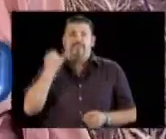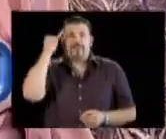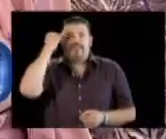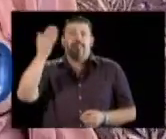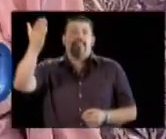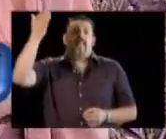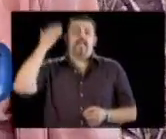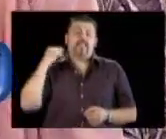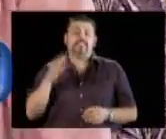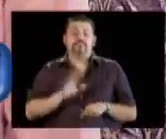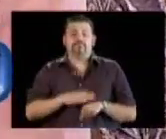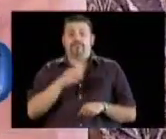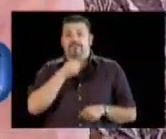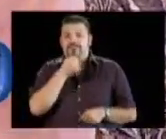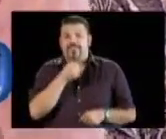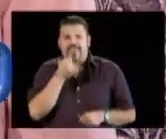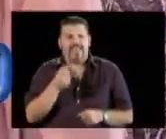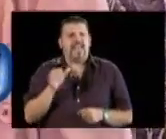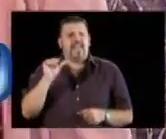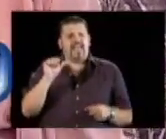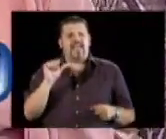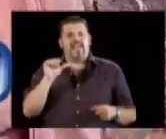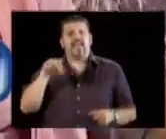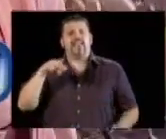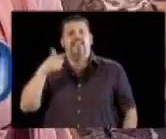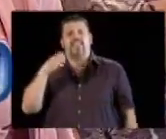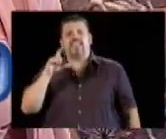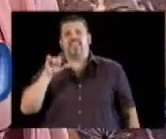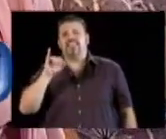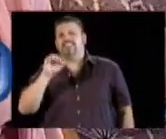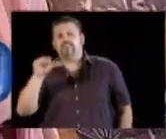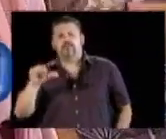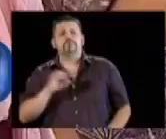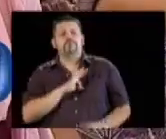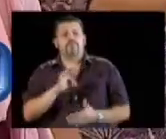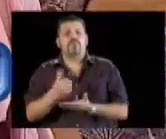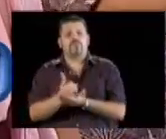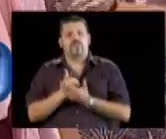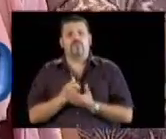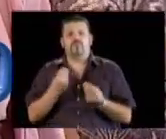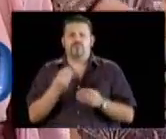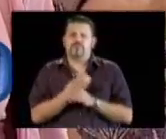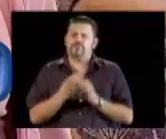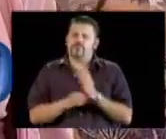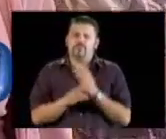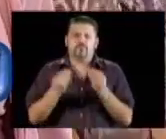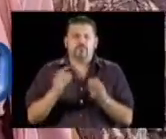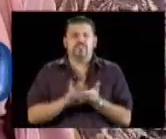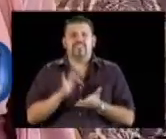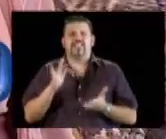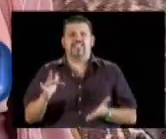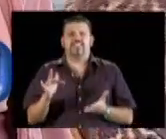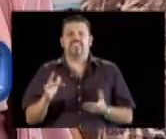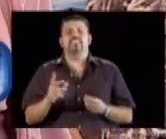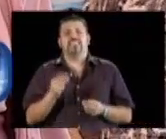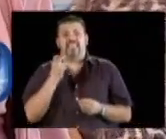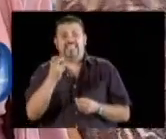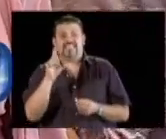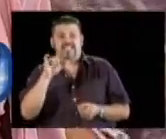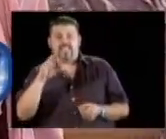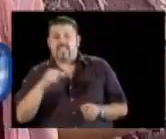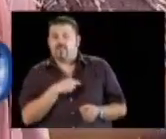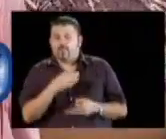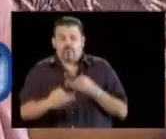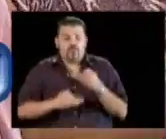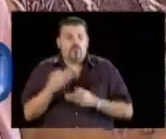¿verdad? Entonces, Angelísima me ha ayudado mucho. Les doy muchas gracias por esa línea y por todo lo que hacen.